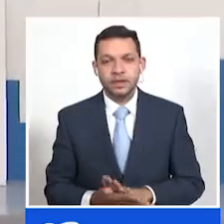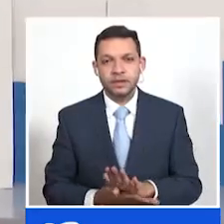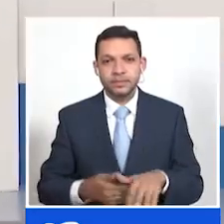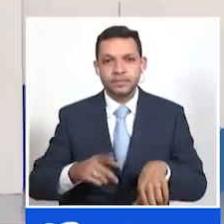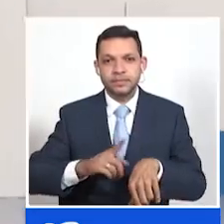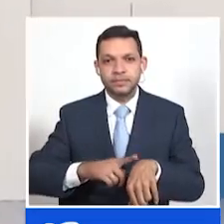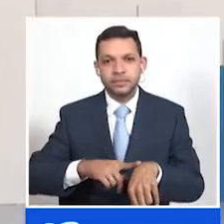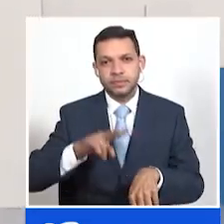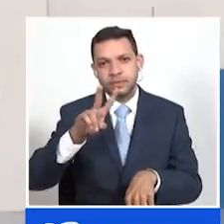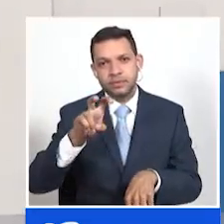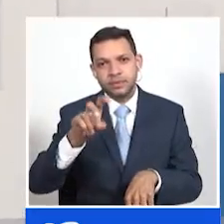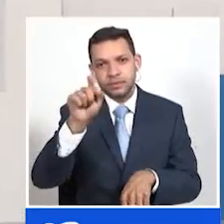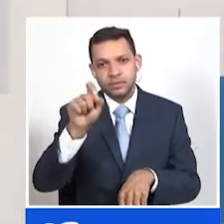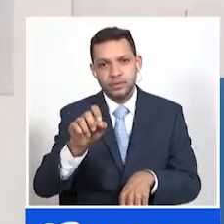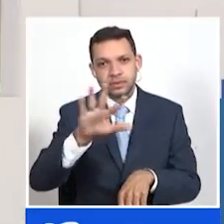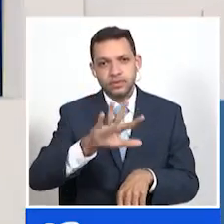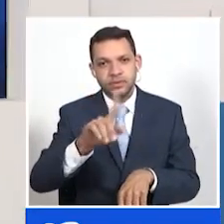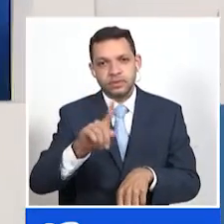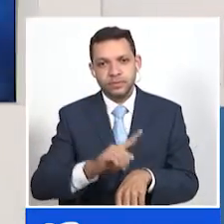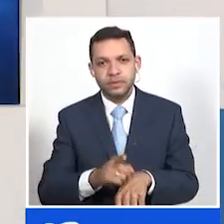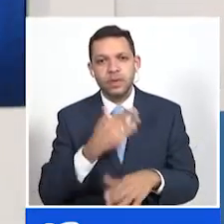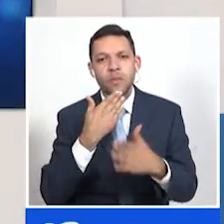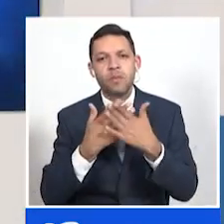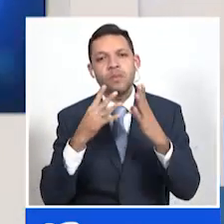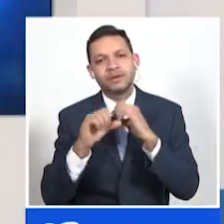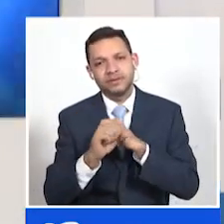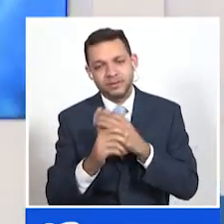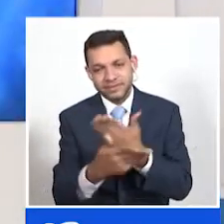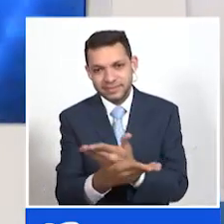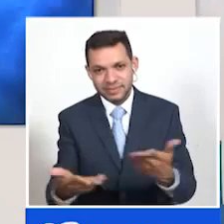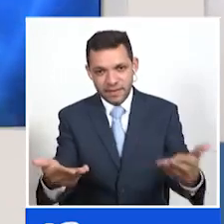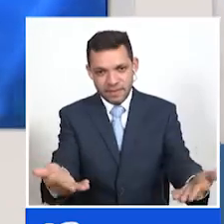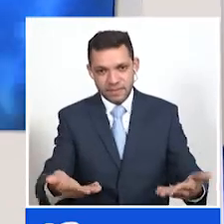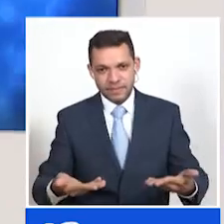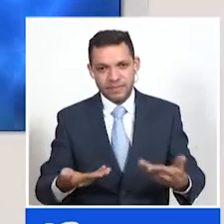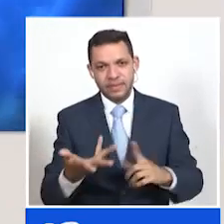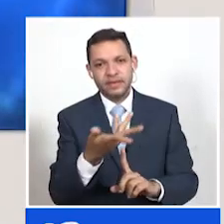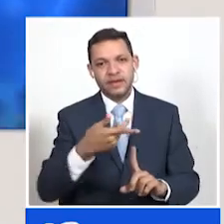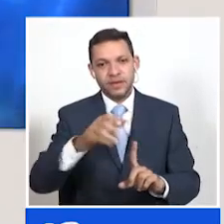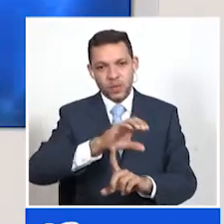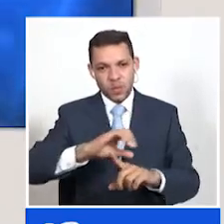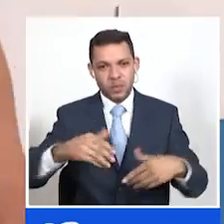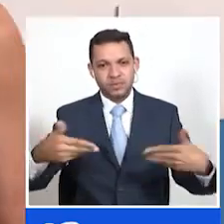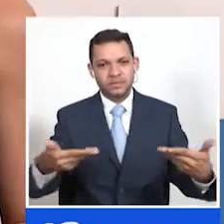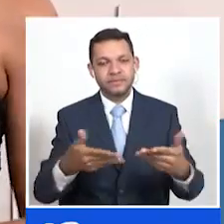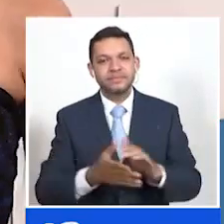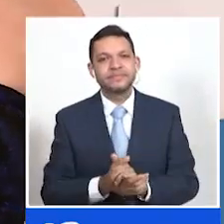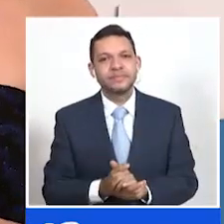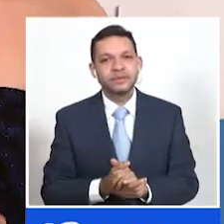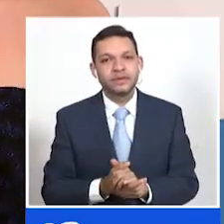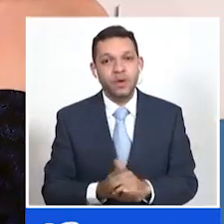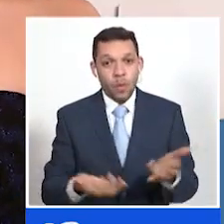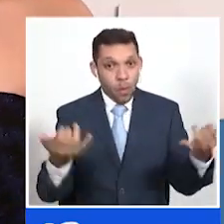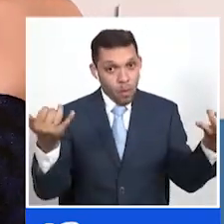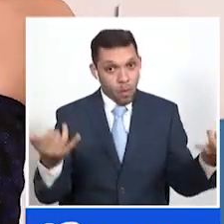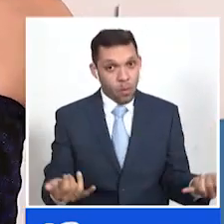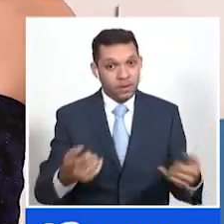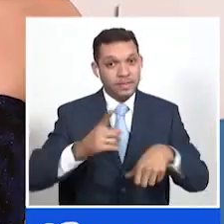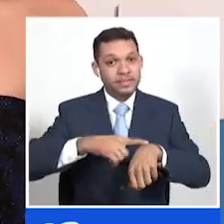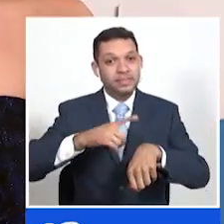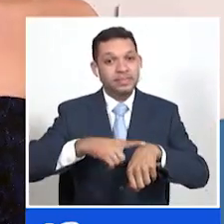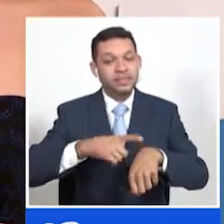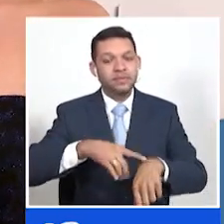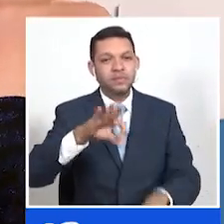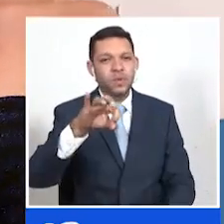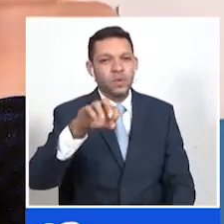De la noche, 51 minutos. Muy buenas noches, bienvenidos a Cinestrés. Hoy a las 8:30